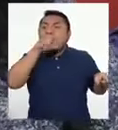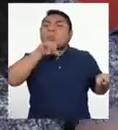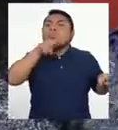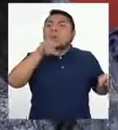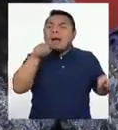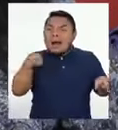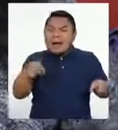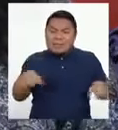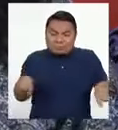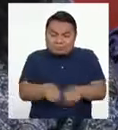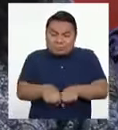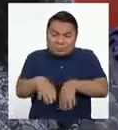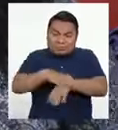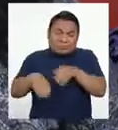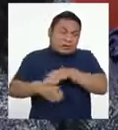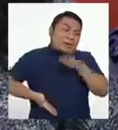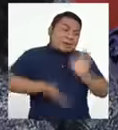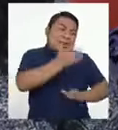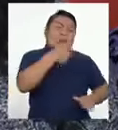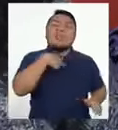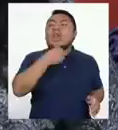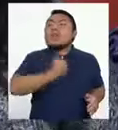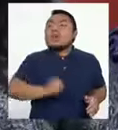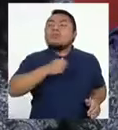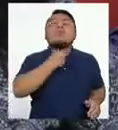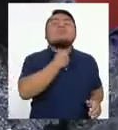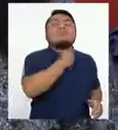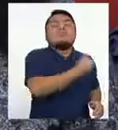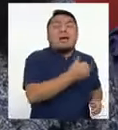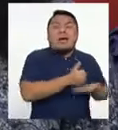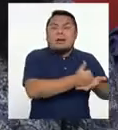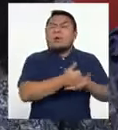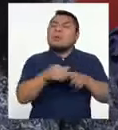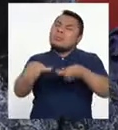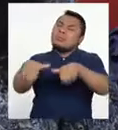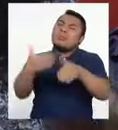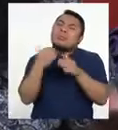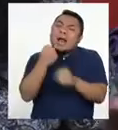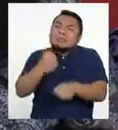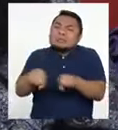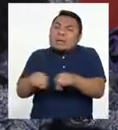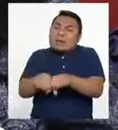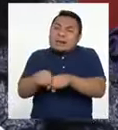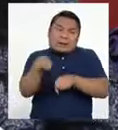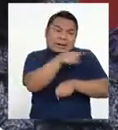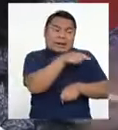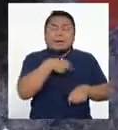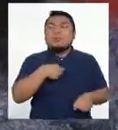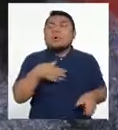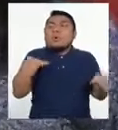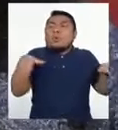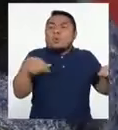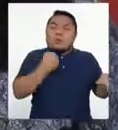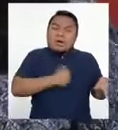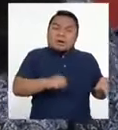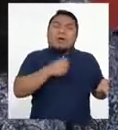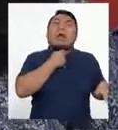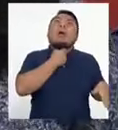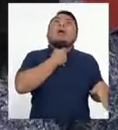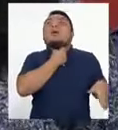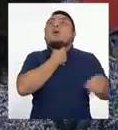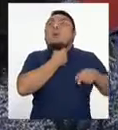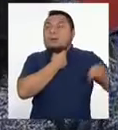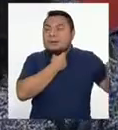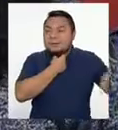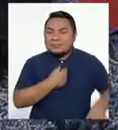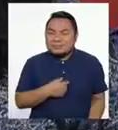avellaneda a sacarle a mi pollito la avellana! ¡Ande, ande, no se haga de rogar, que mi pollito se me puede ahogar!